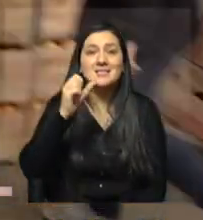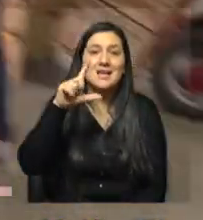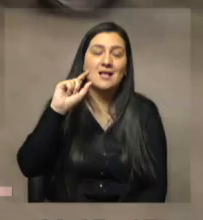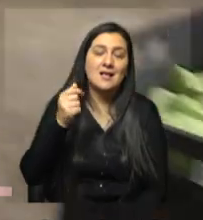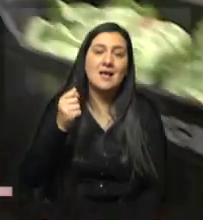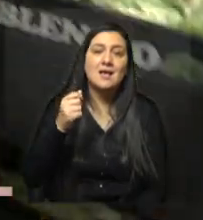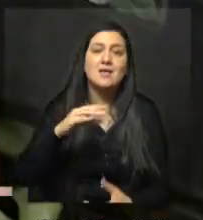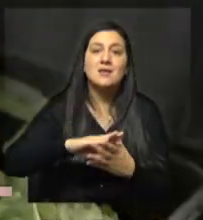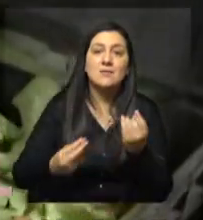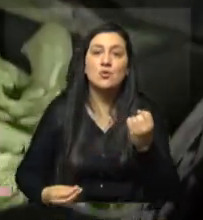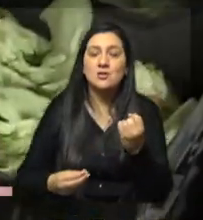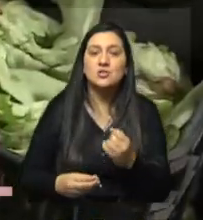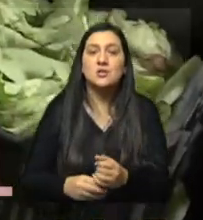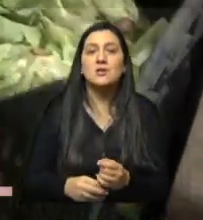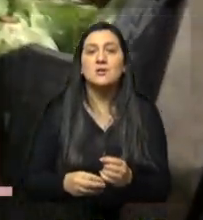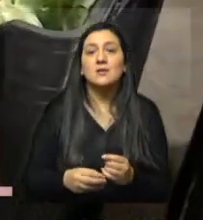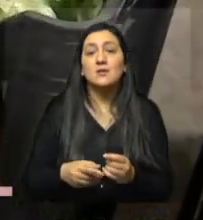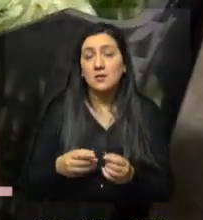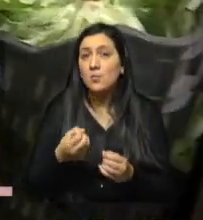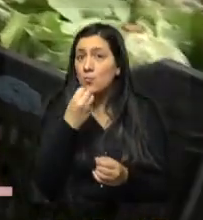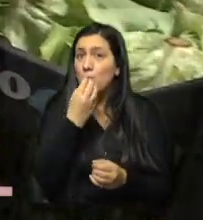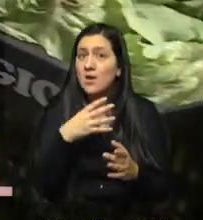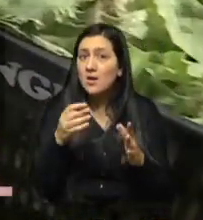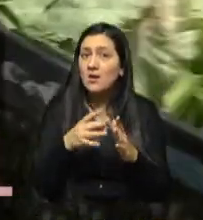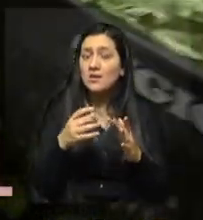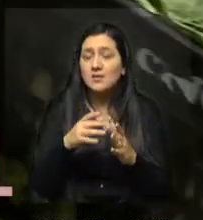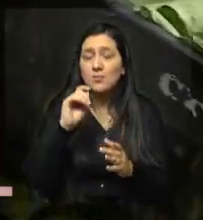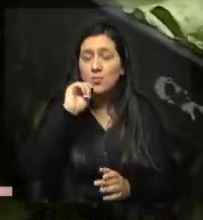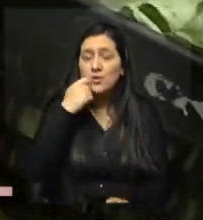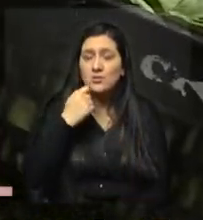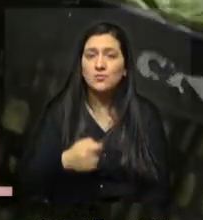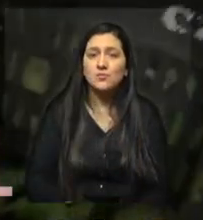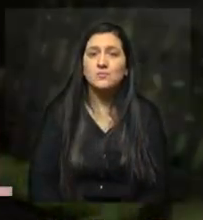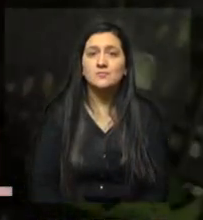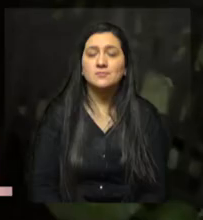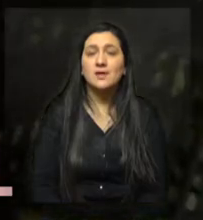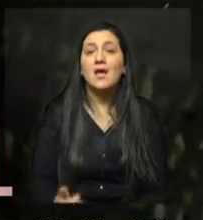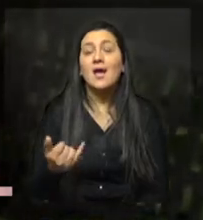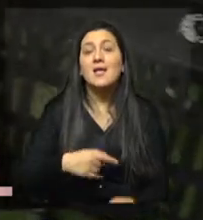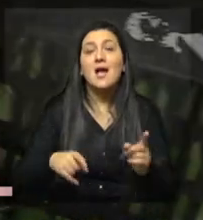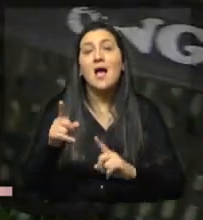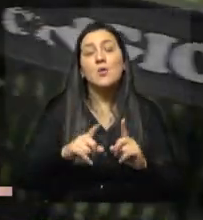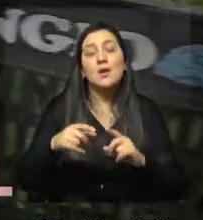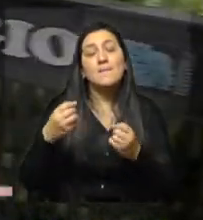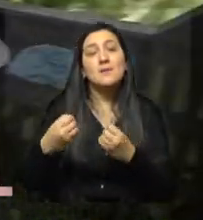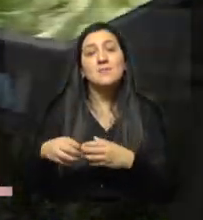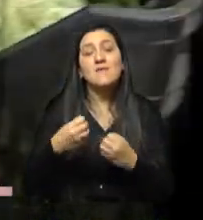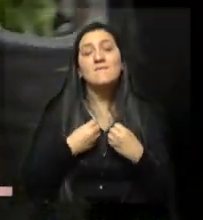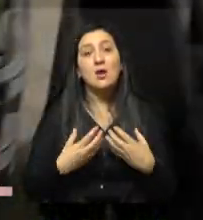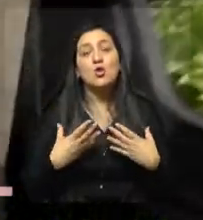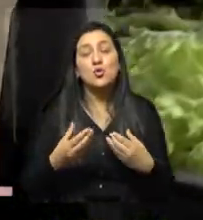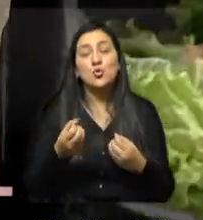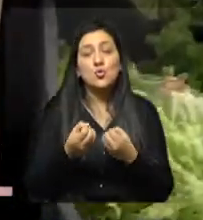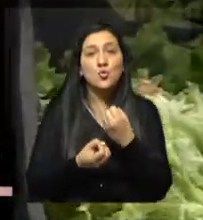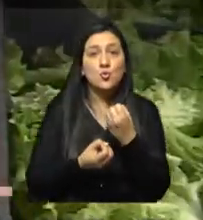decir que la mayoría de estos rubros tienen muy buena calidad, están muy lindos. Hay alguna pérdida de valor comercial por la floración de